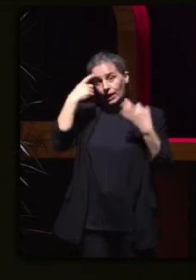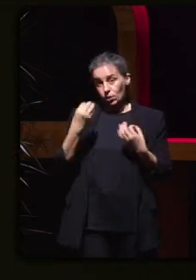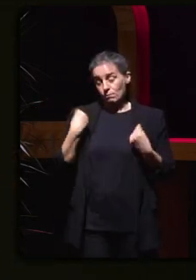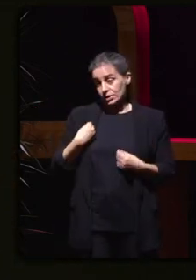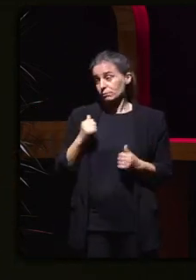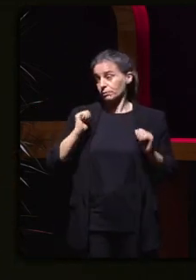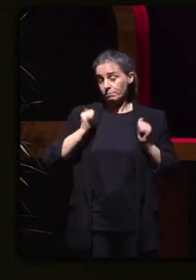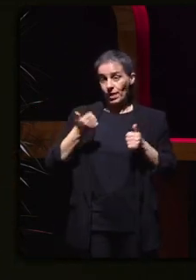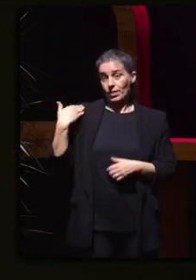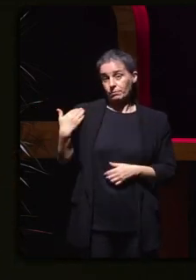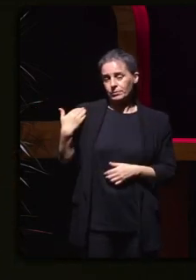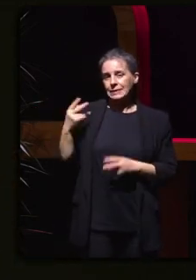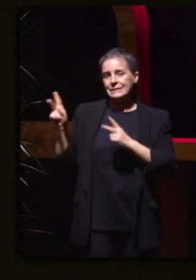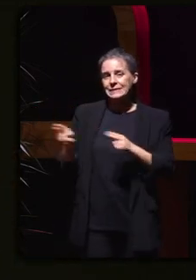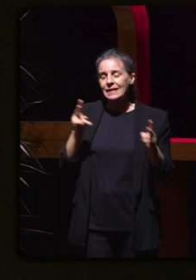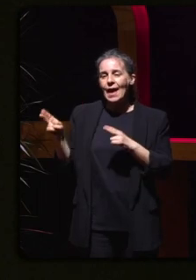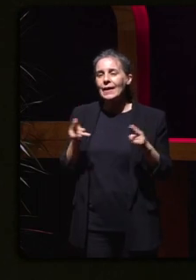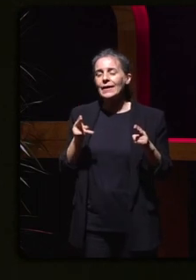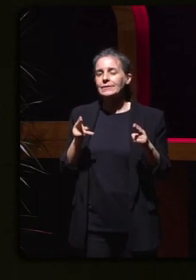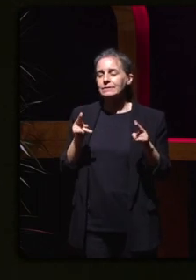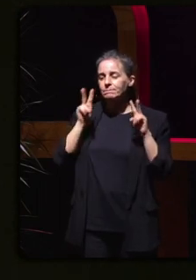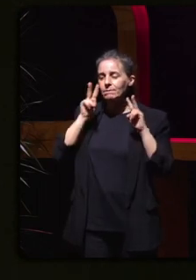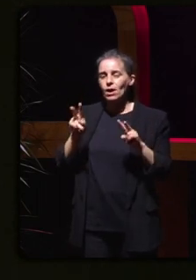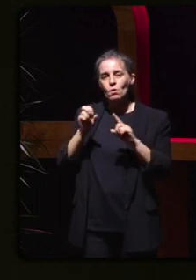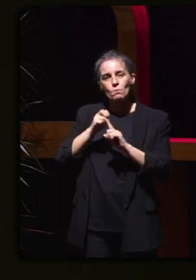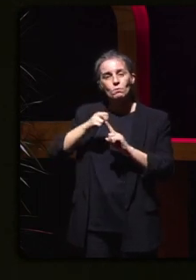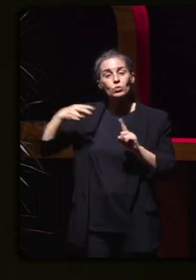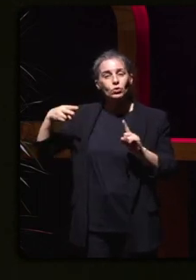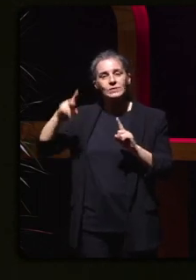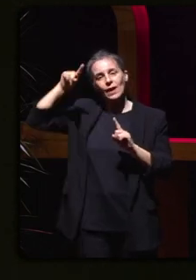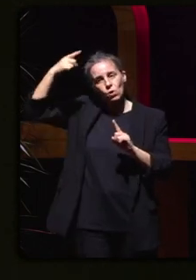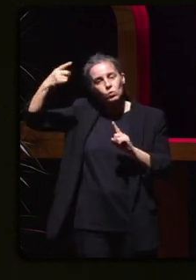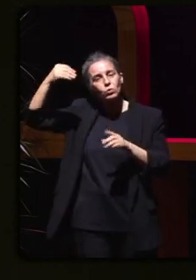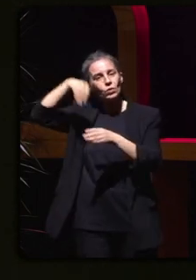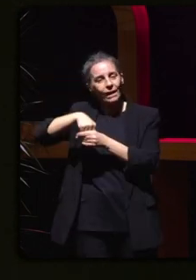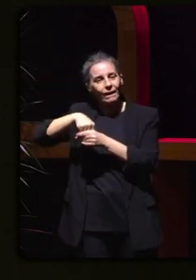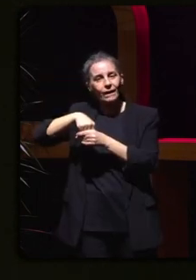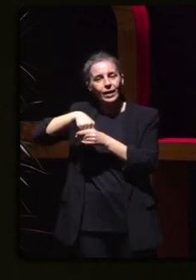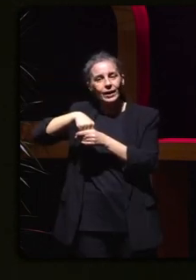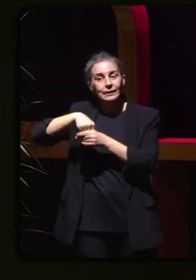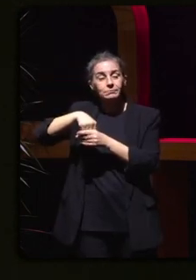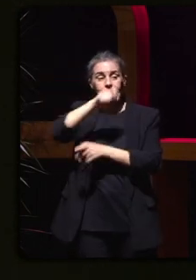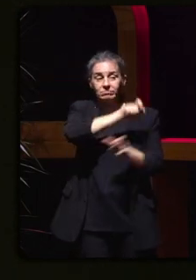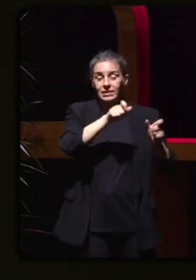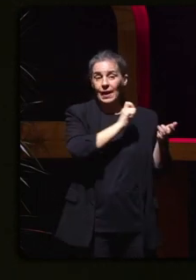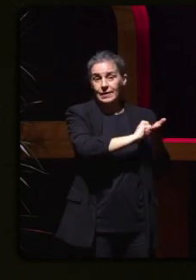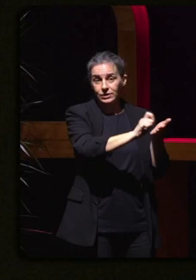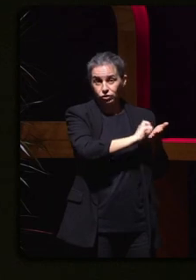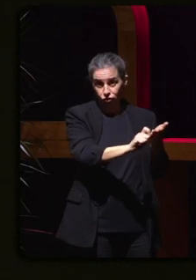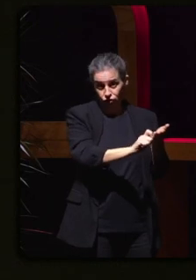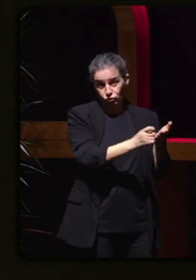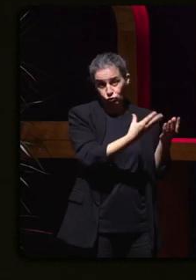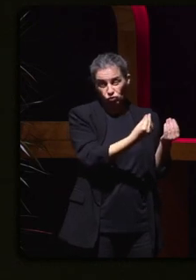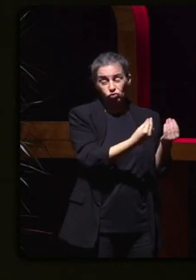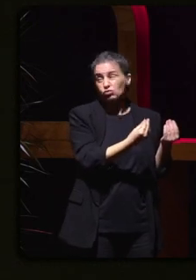las series empezaron a ver desde los ojos de la cultura muchos escritores esto lo explica muy